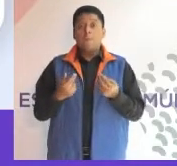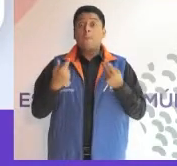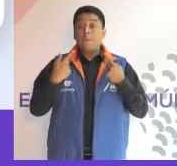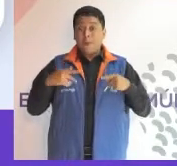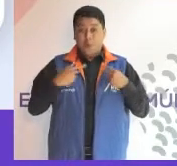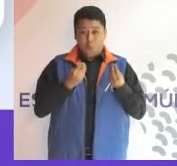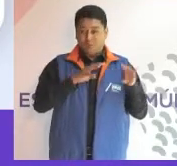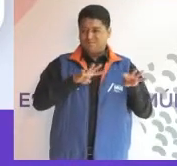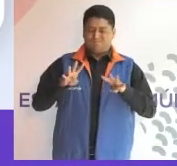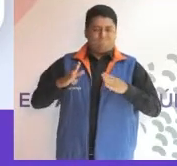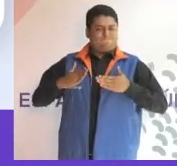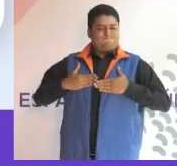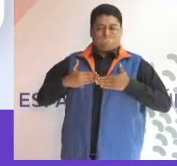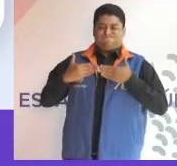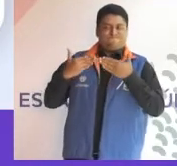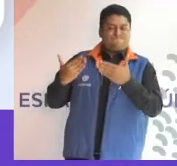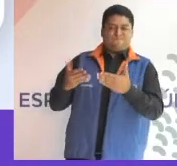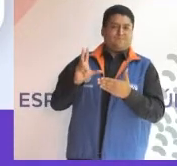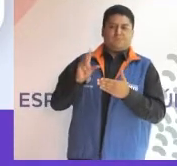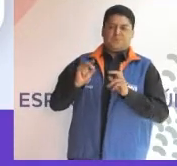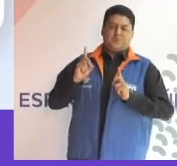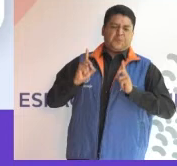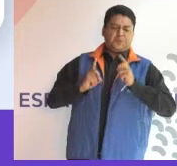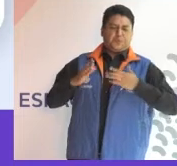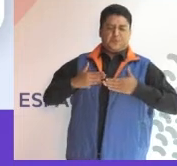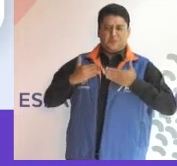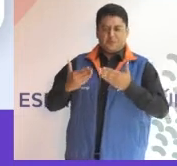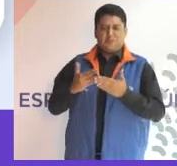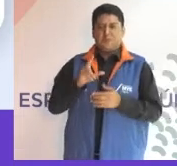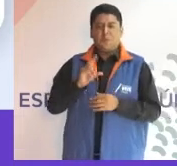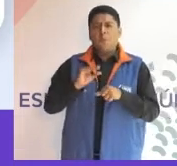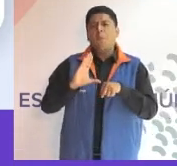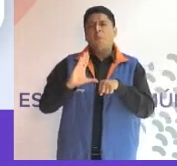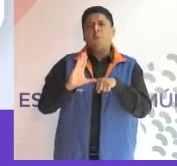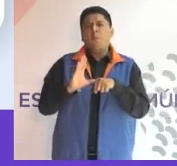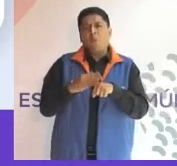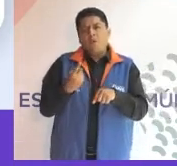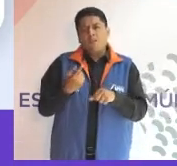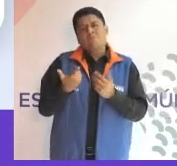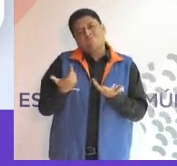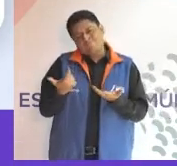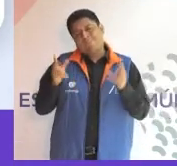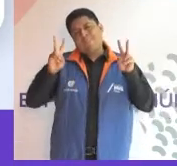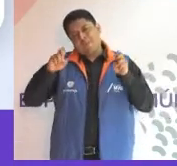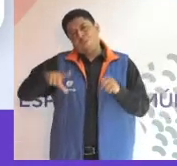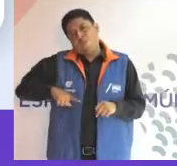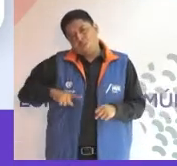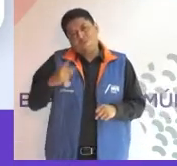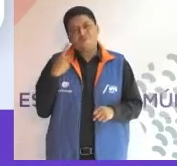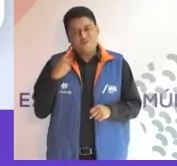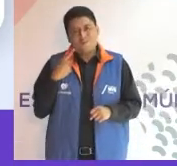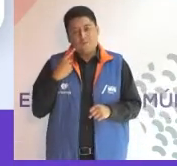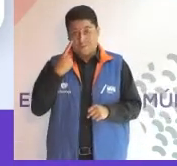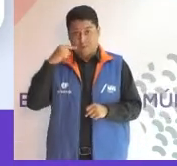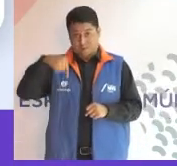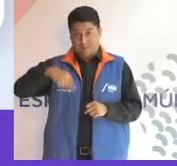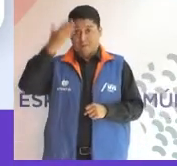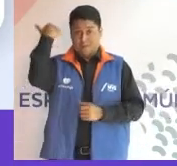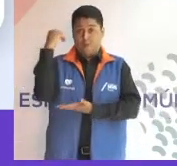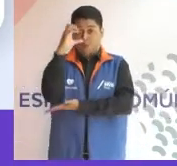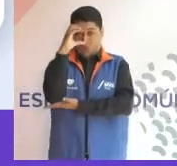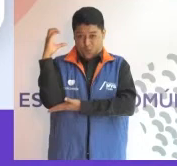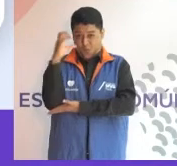aspecto político. Nosotros tuvimos un presidente aquí en Colombia y que en cierta manera pues tienen las